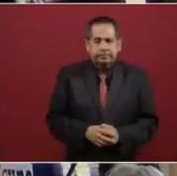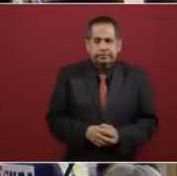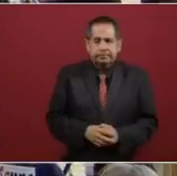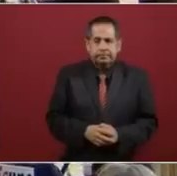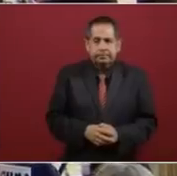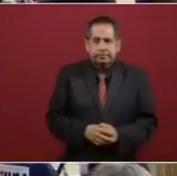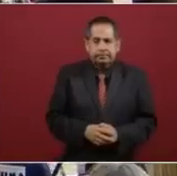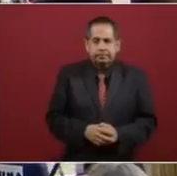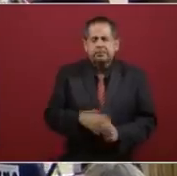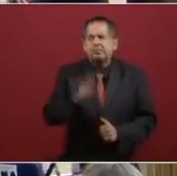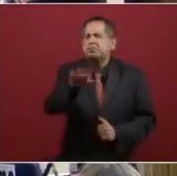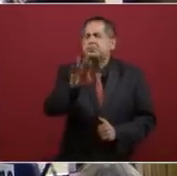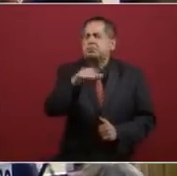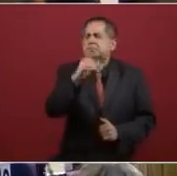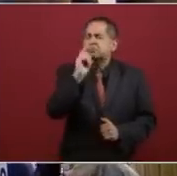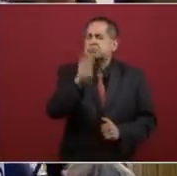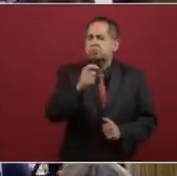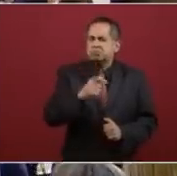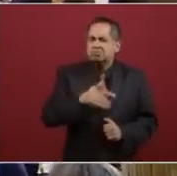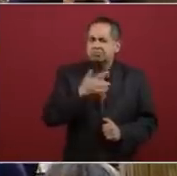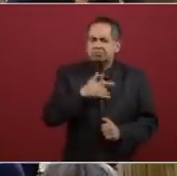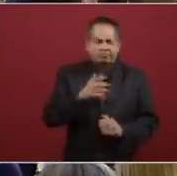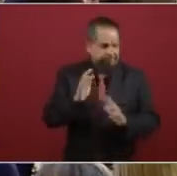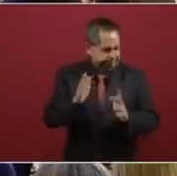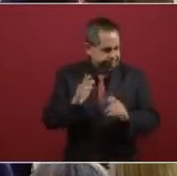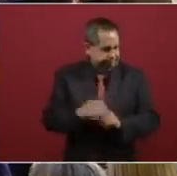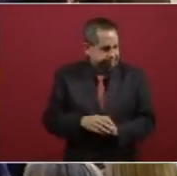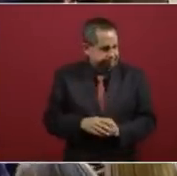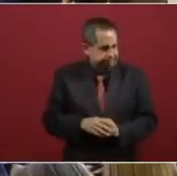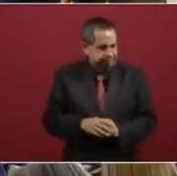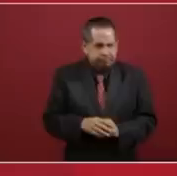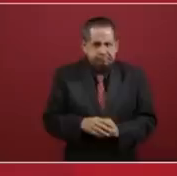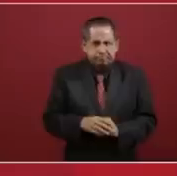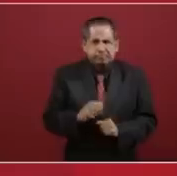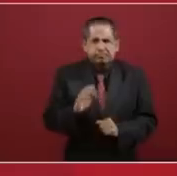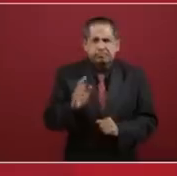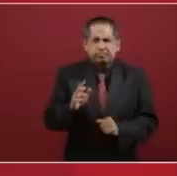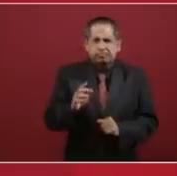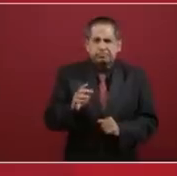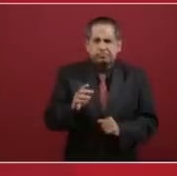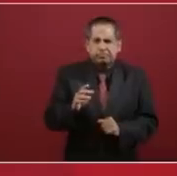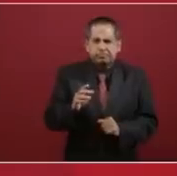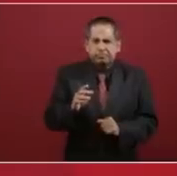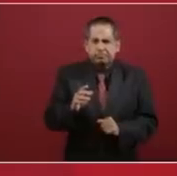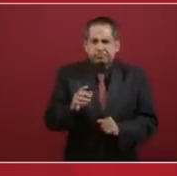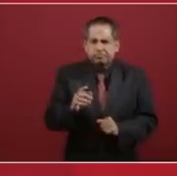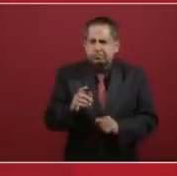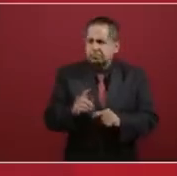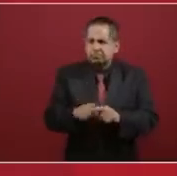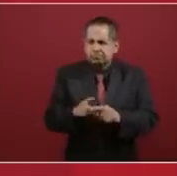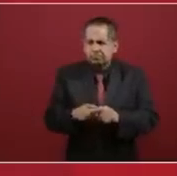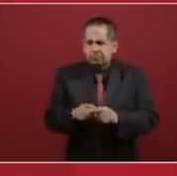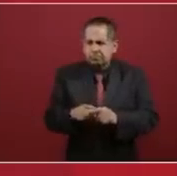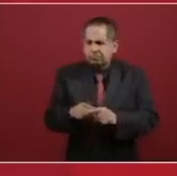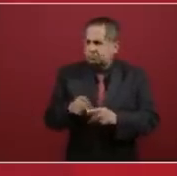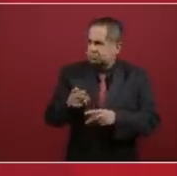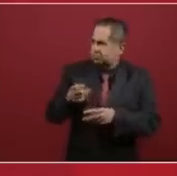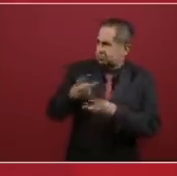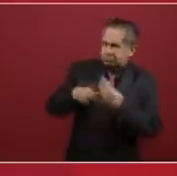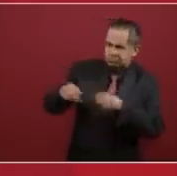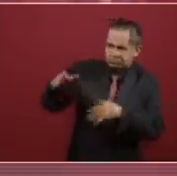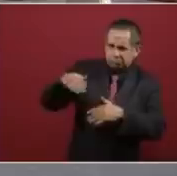A propósito, ya entraron quienes estaban